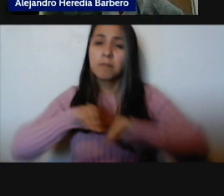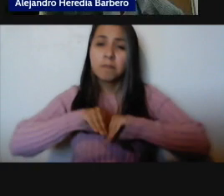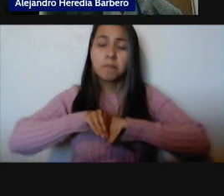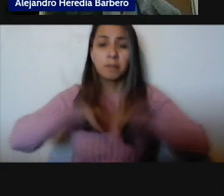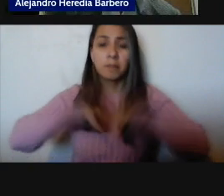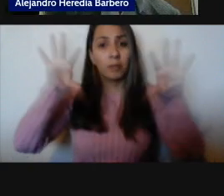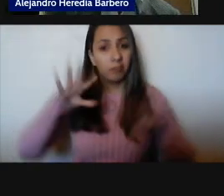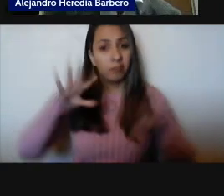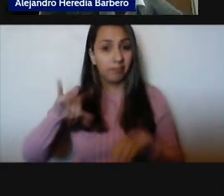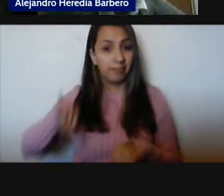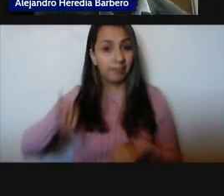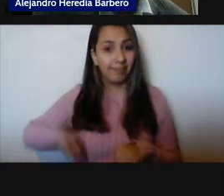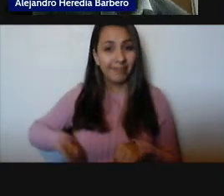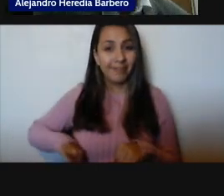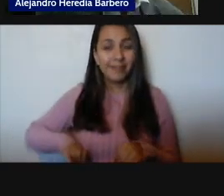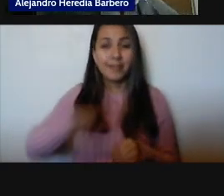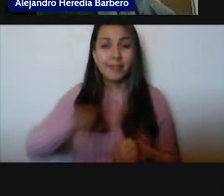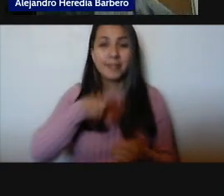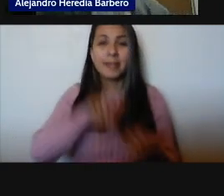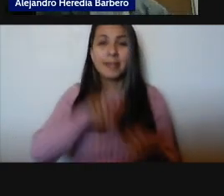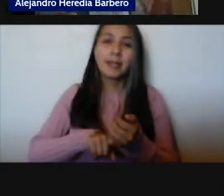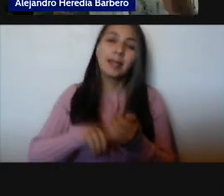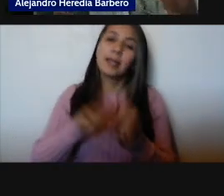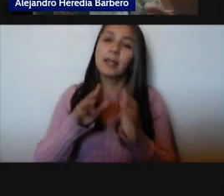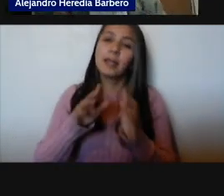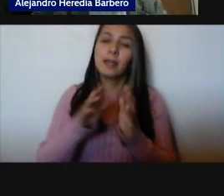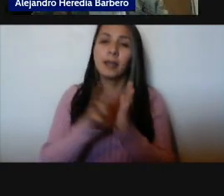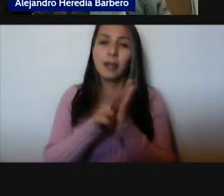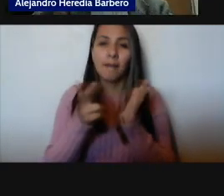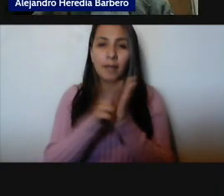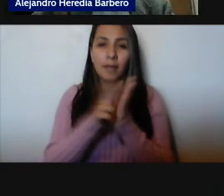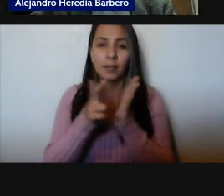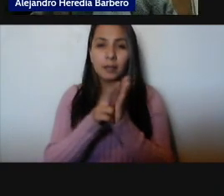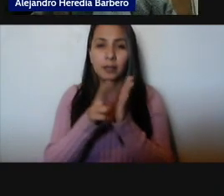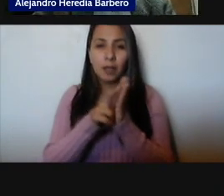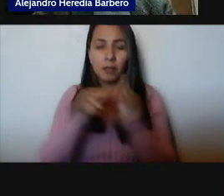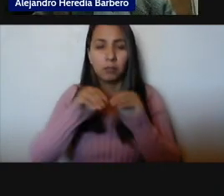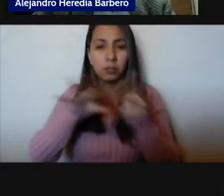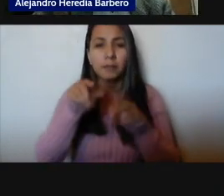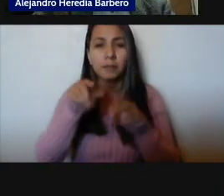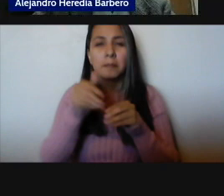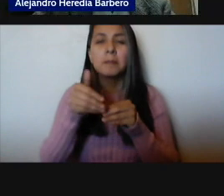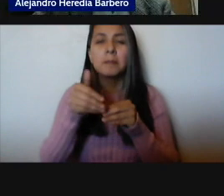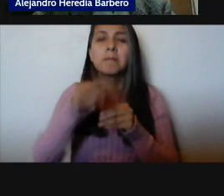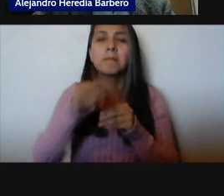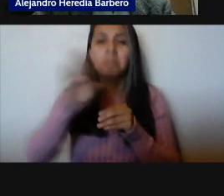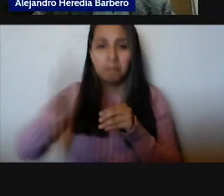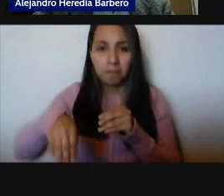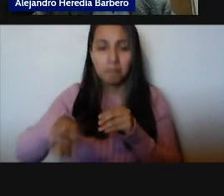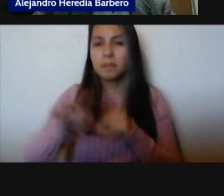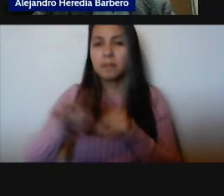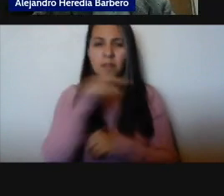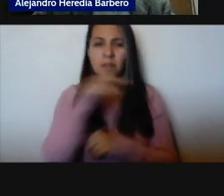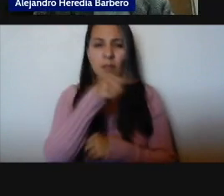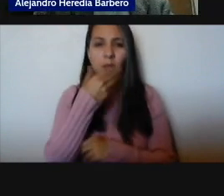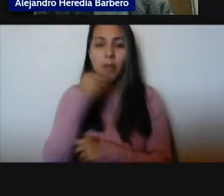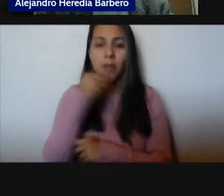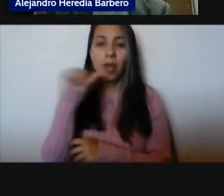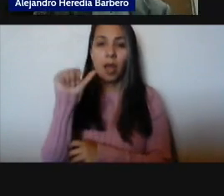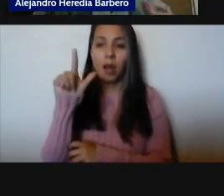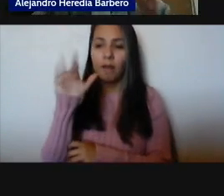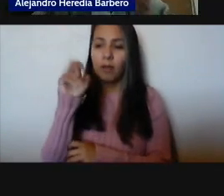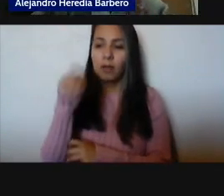publica una nota interesantísima en la revista Science, más o menos por el año en que muere. Este investigador, Alfonso Luis Herrera, es un